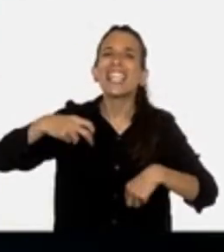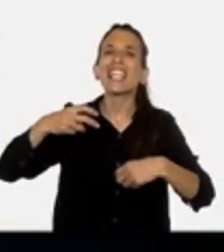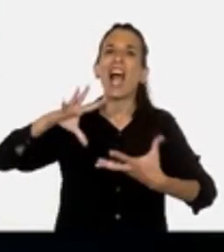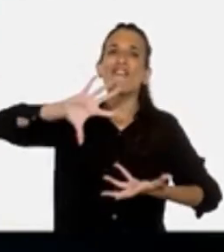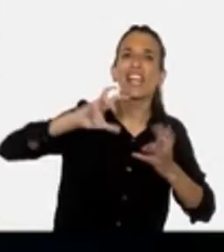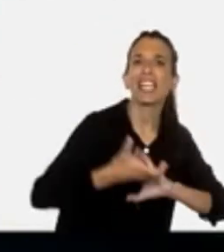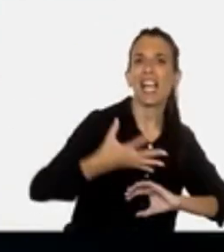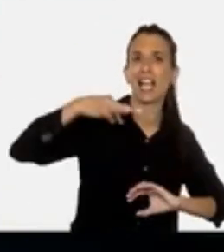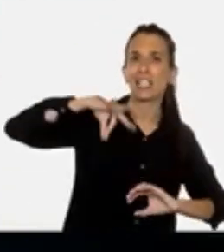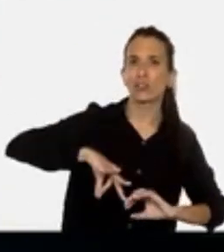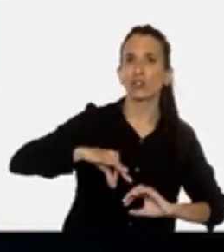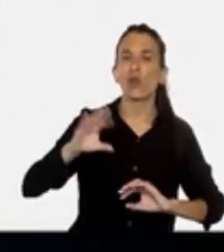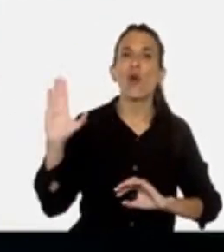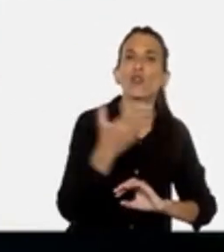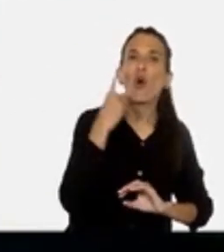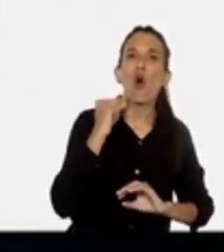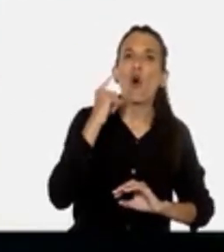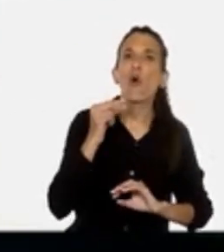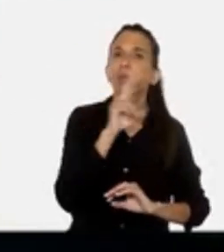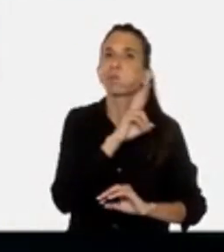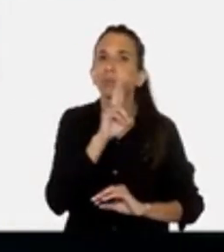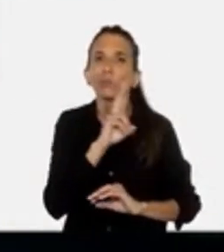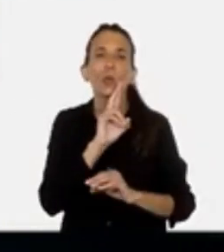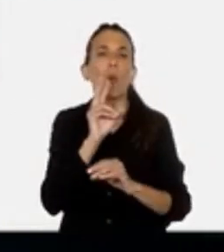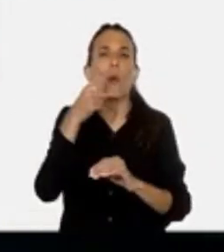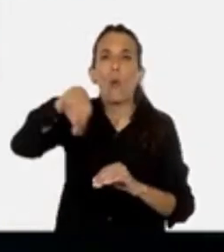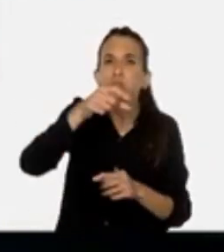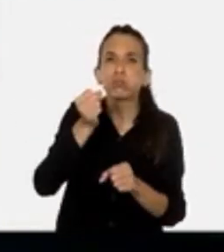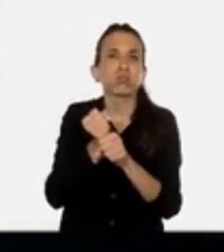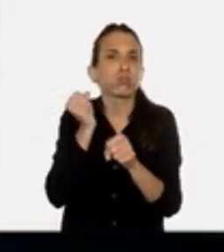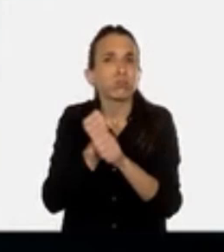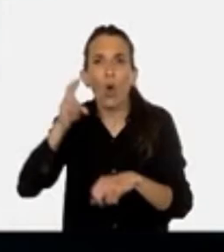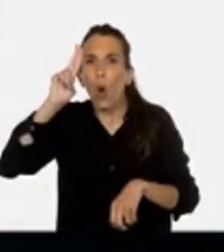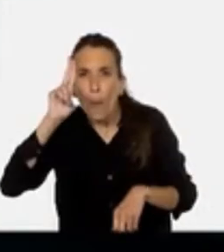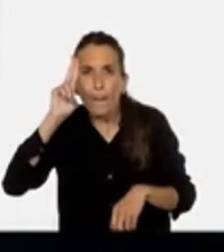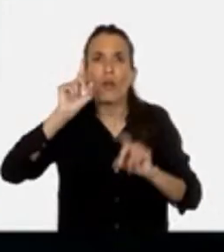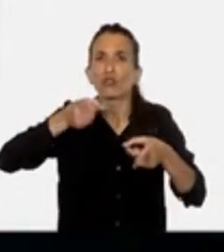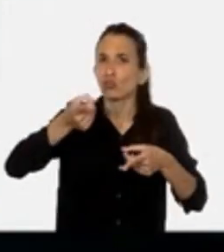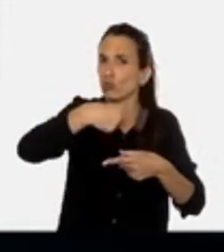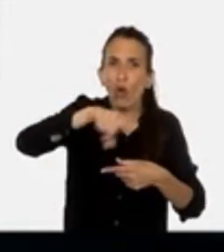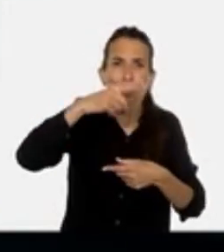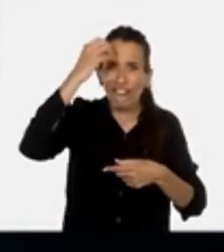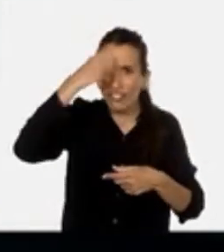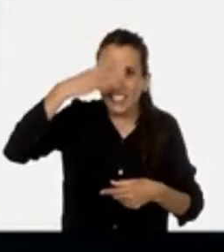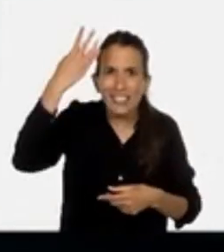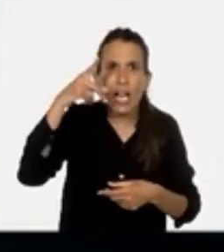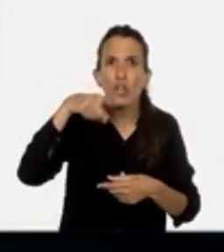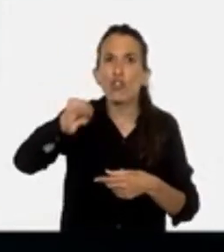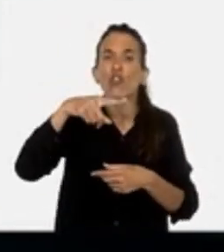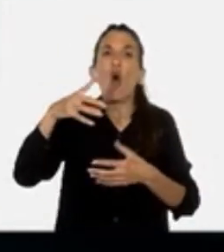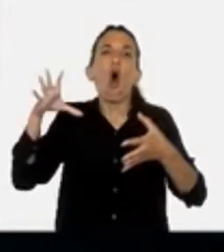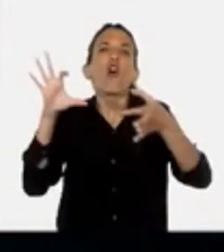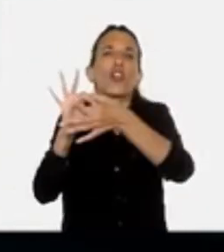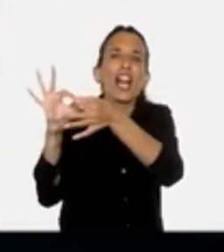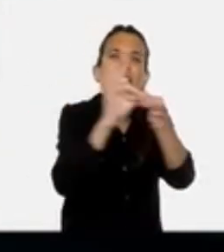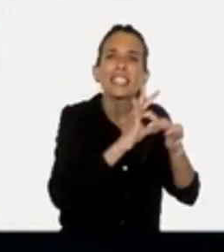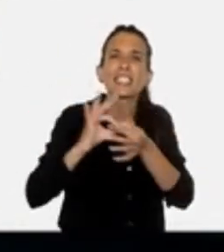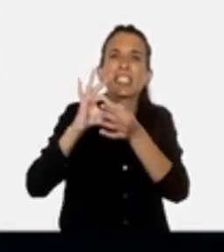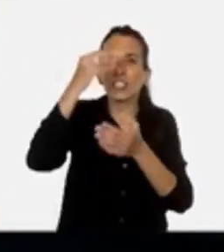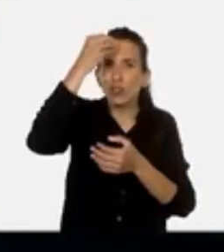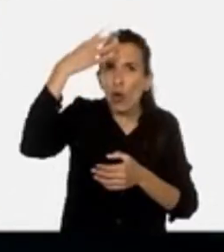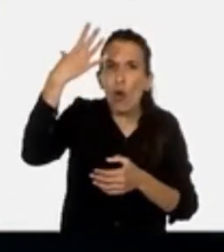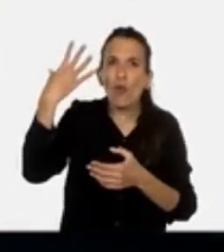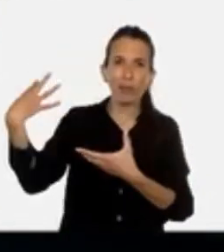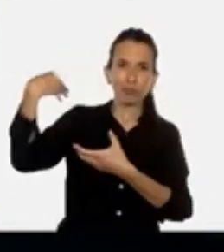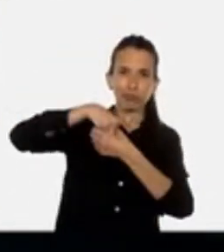trabajo entre todas y todos los trabajadores ocupados desocupados porque los socialistas peleamos por una reorganización social real integral